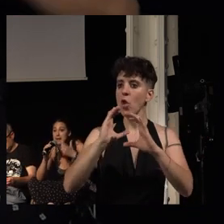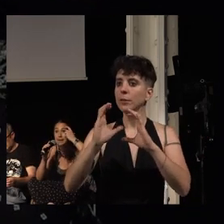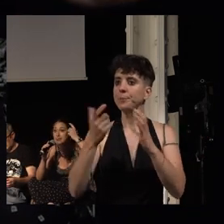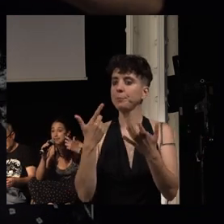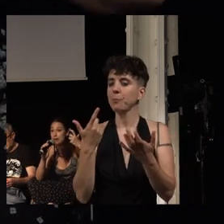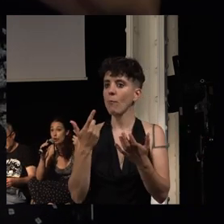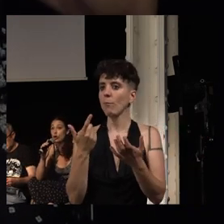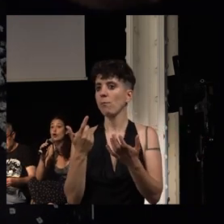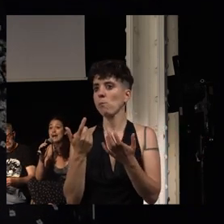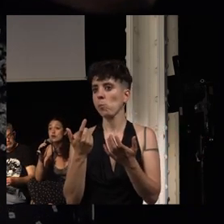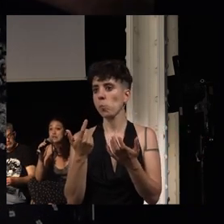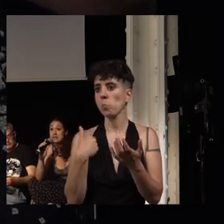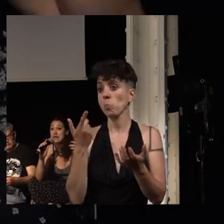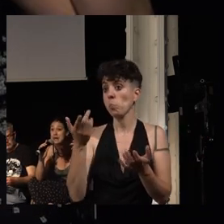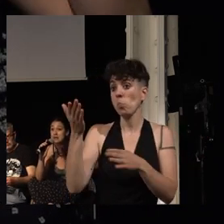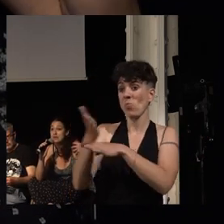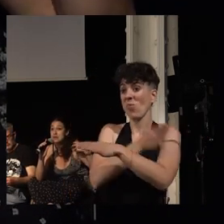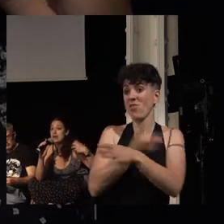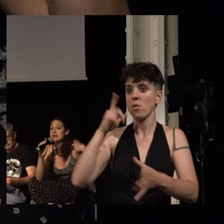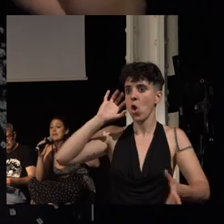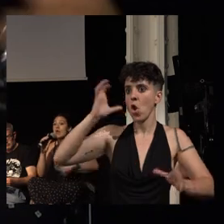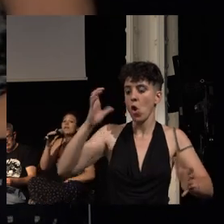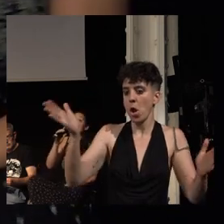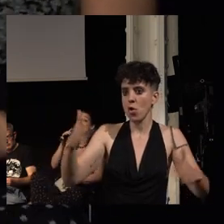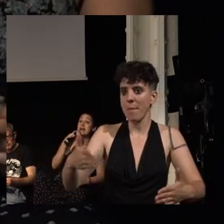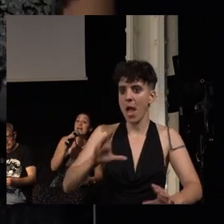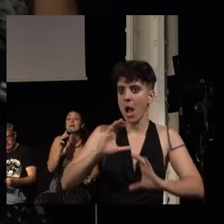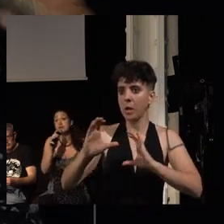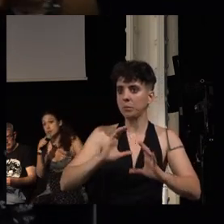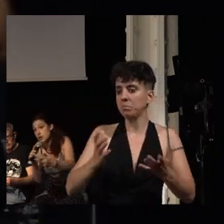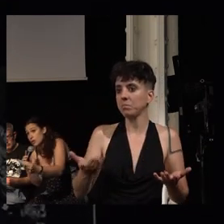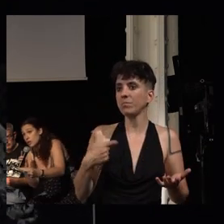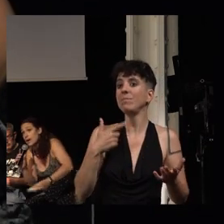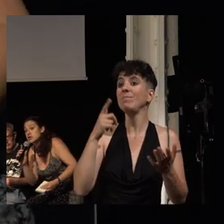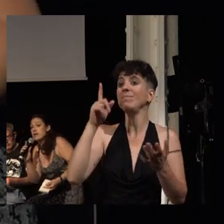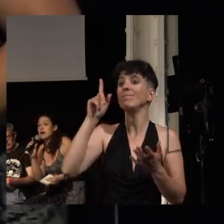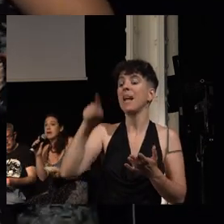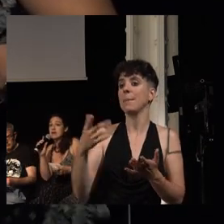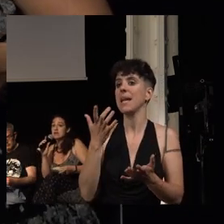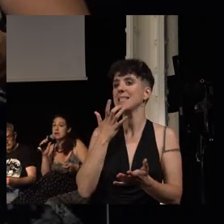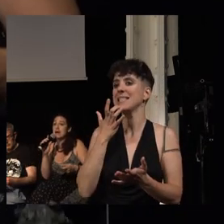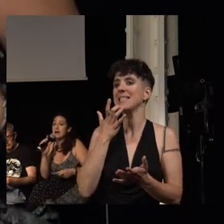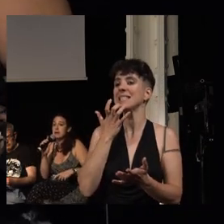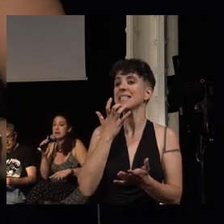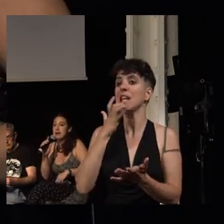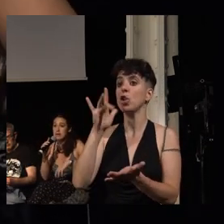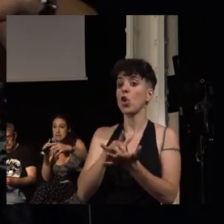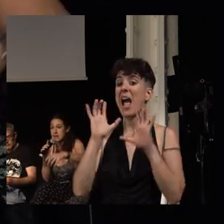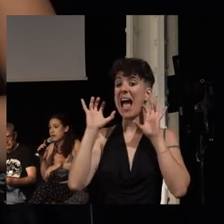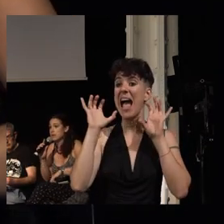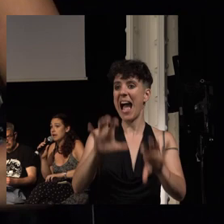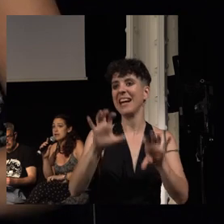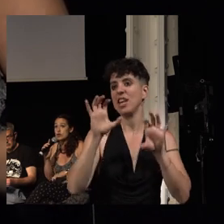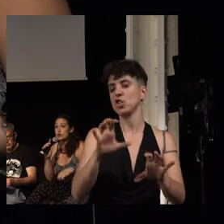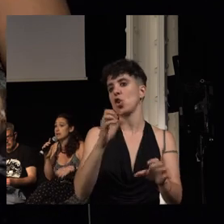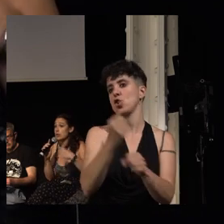es que lo loco era que no existiera. También cuando las agreden, hemos tenido algún caso de agresión a trabajadoras en